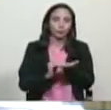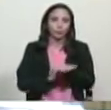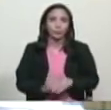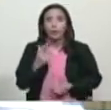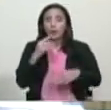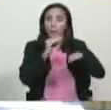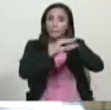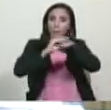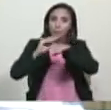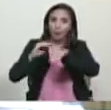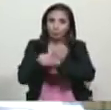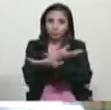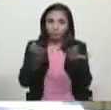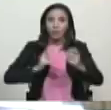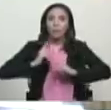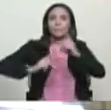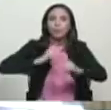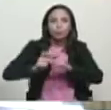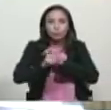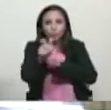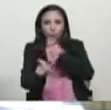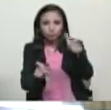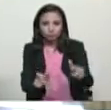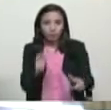productores nacionales, tenemos el reto allí,